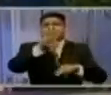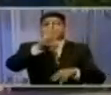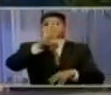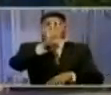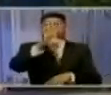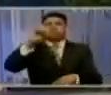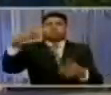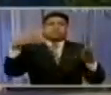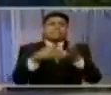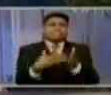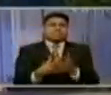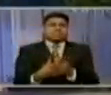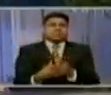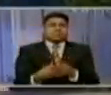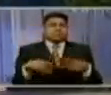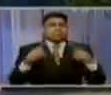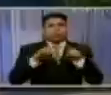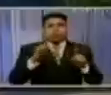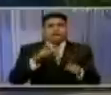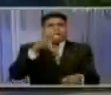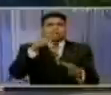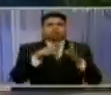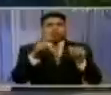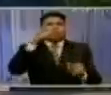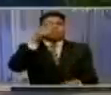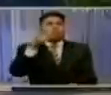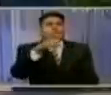pero las 50.000 no eran para todo el pueblo, eran todas las que se